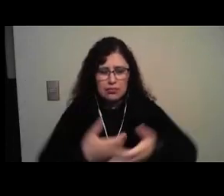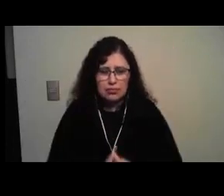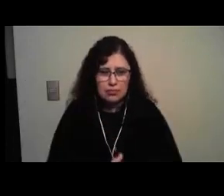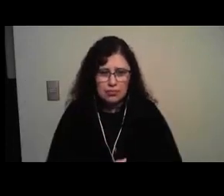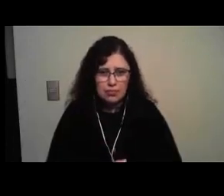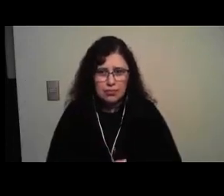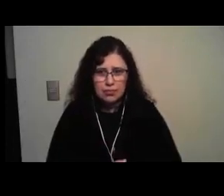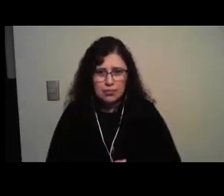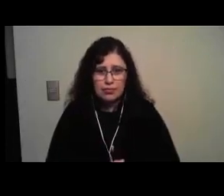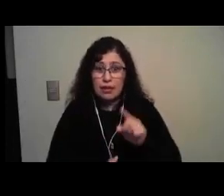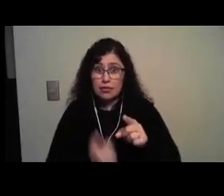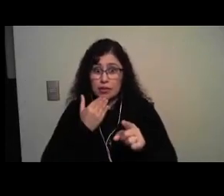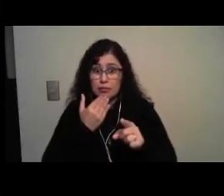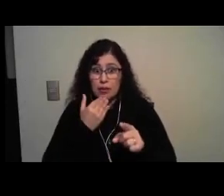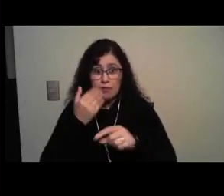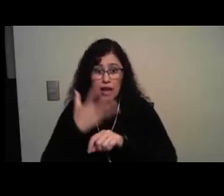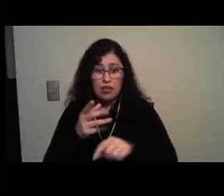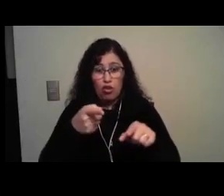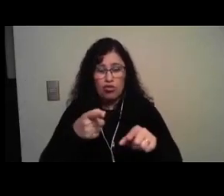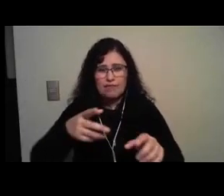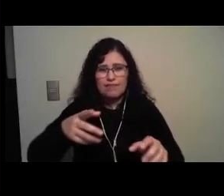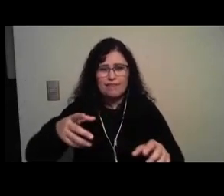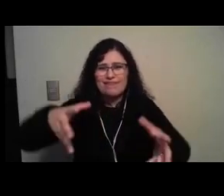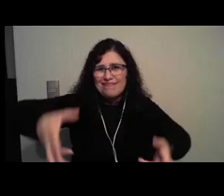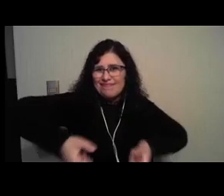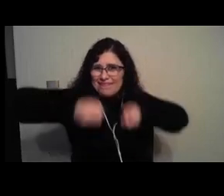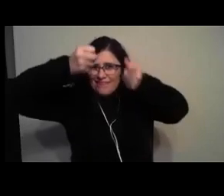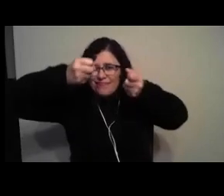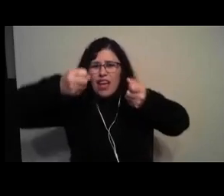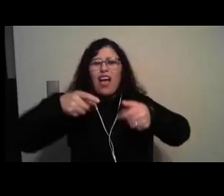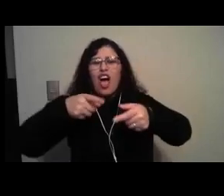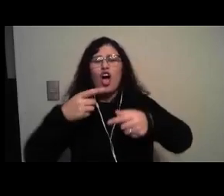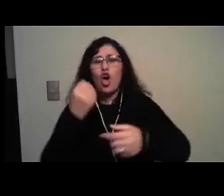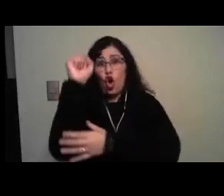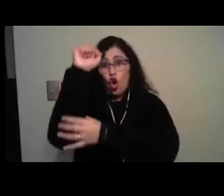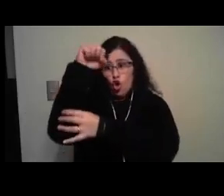¿ya? Y se pueden tomar así también, especialmente aquellos pacientes que tienen más control de tronco,